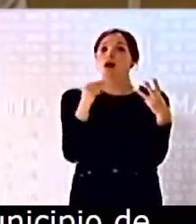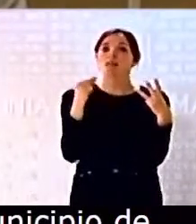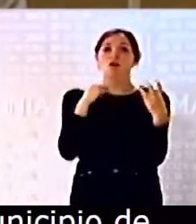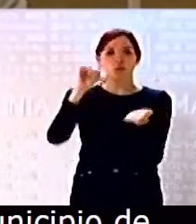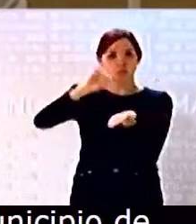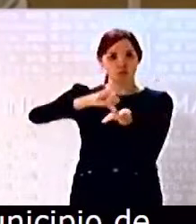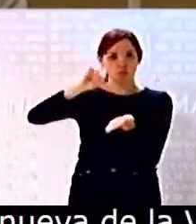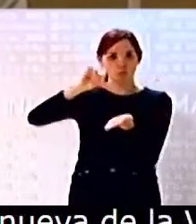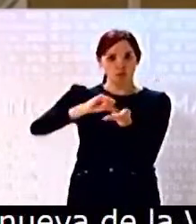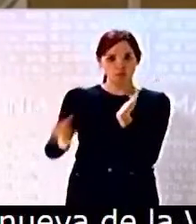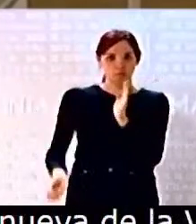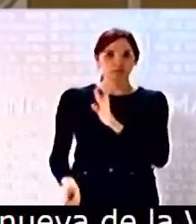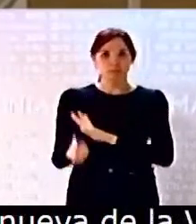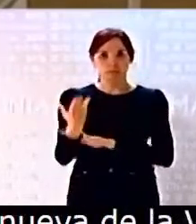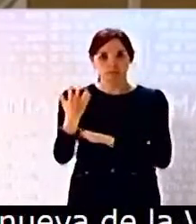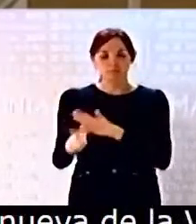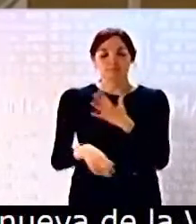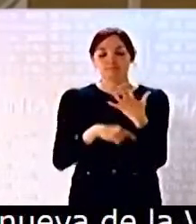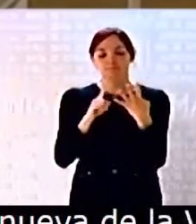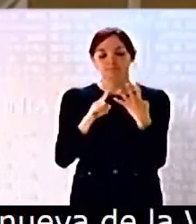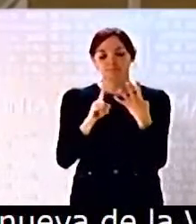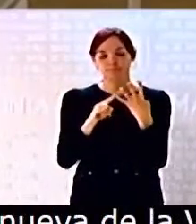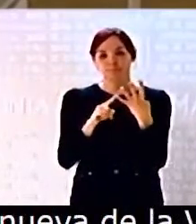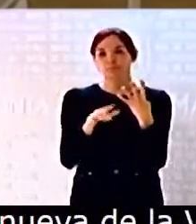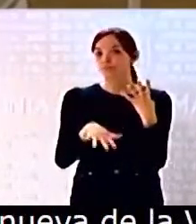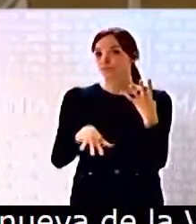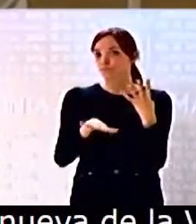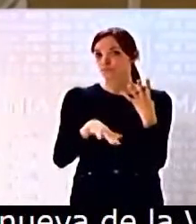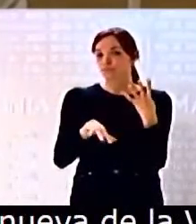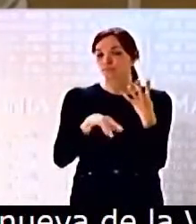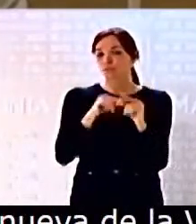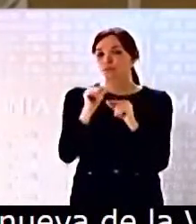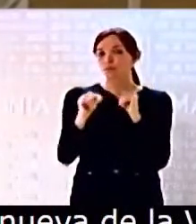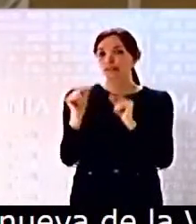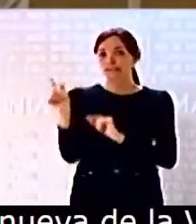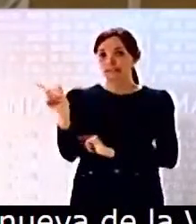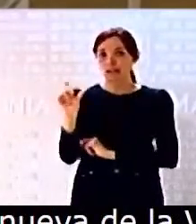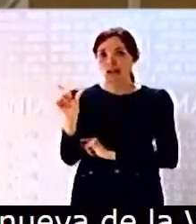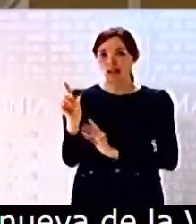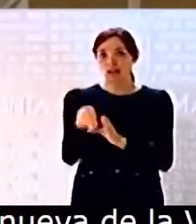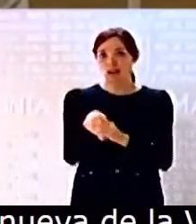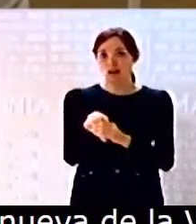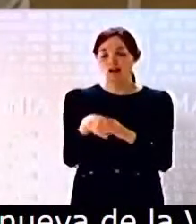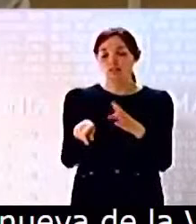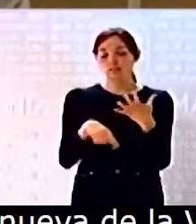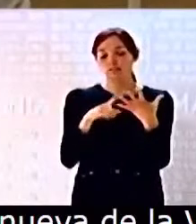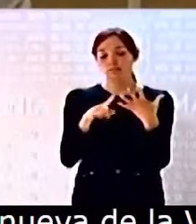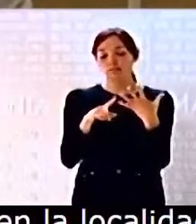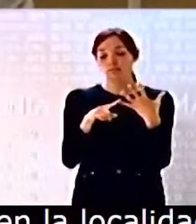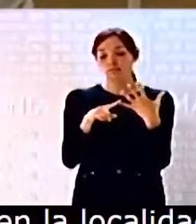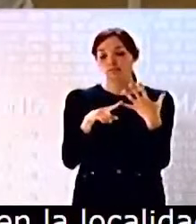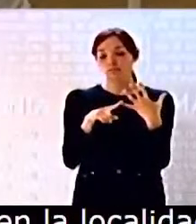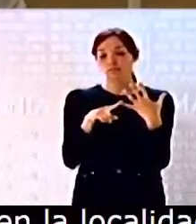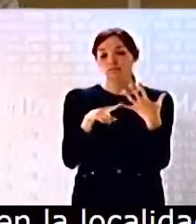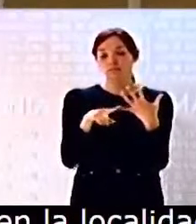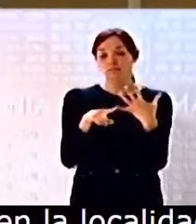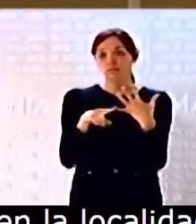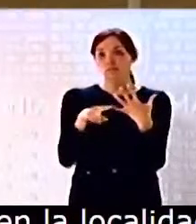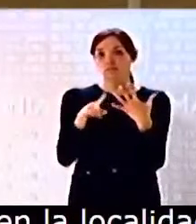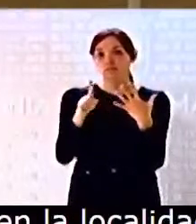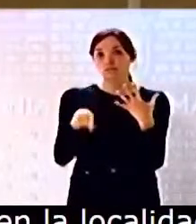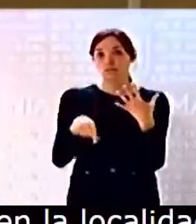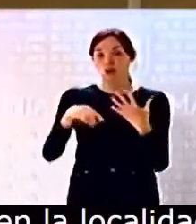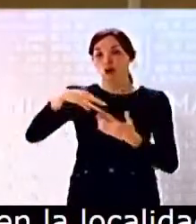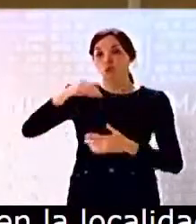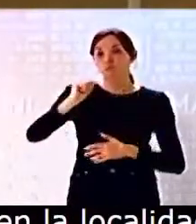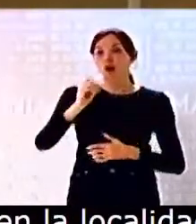ciudad, un cuarto que es en la localidad de Llerena y un quinto que es en la localidad cacereña de